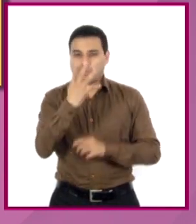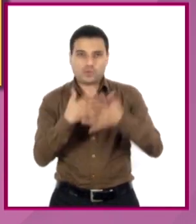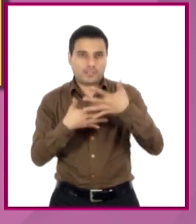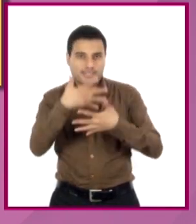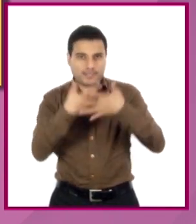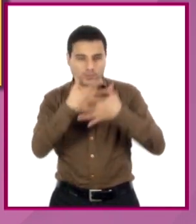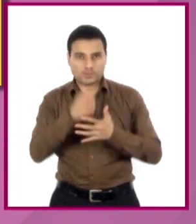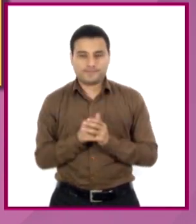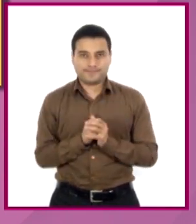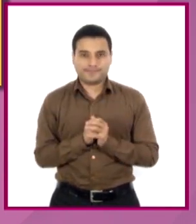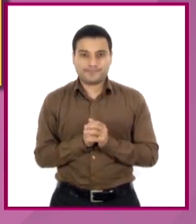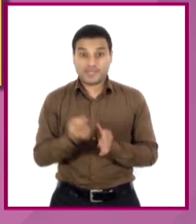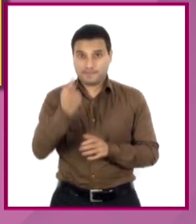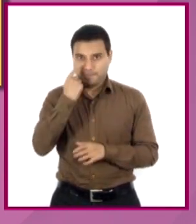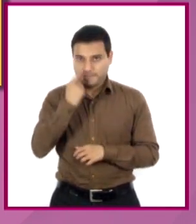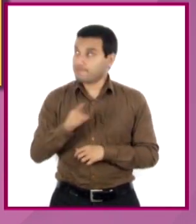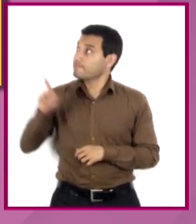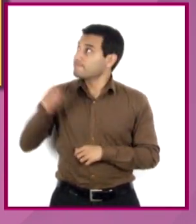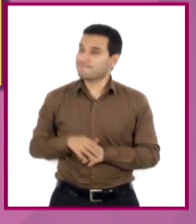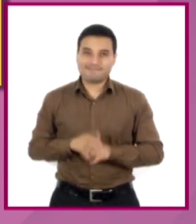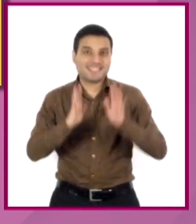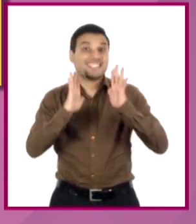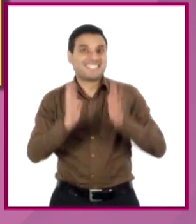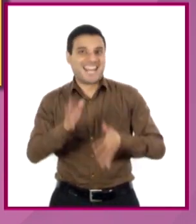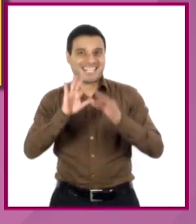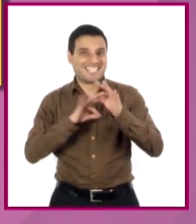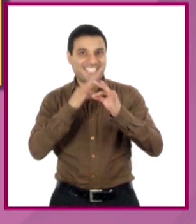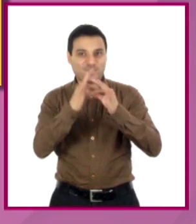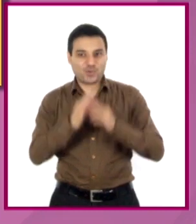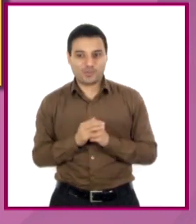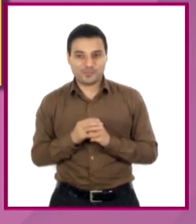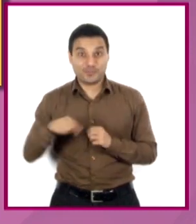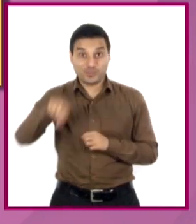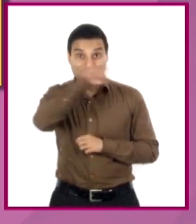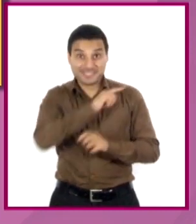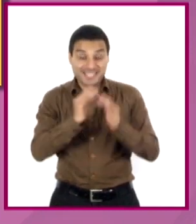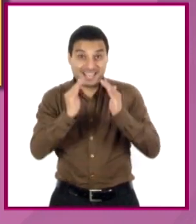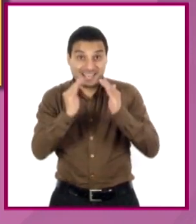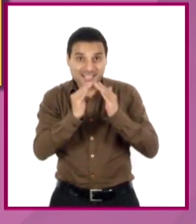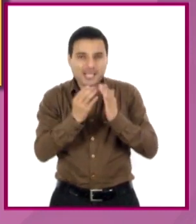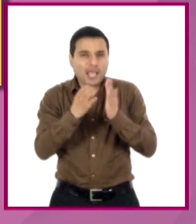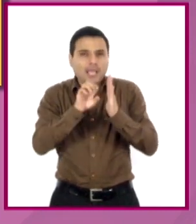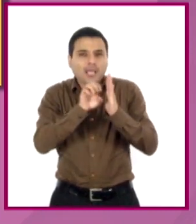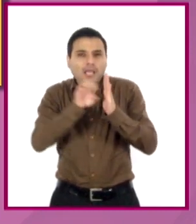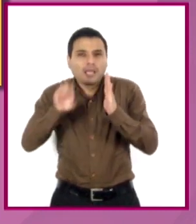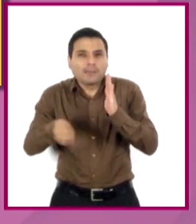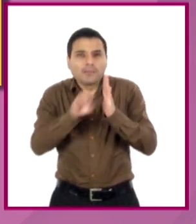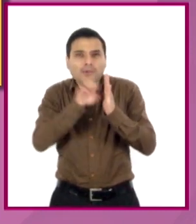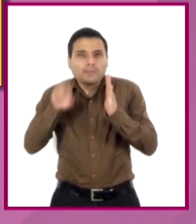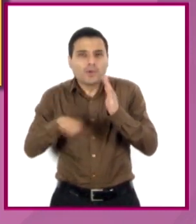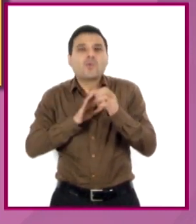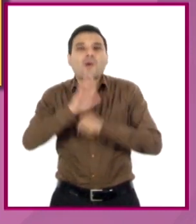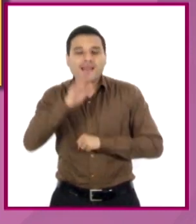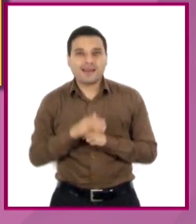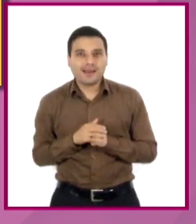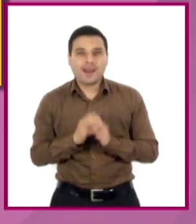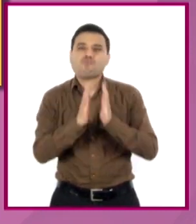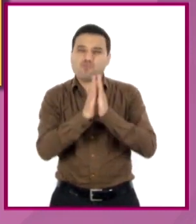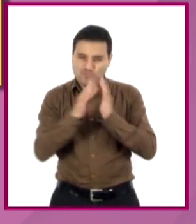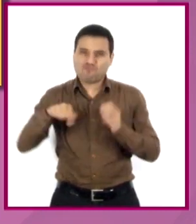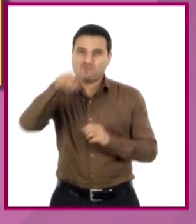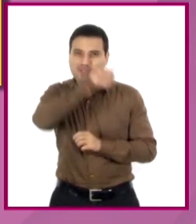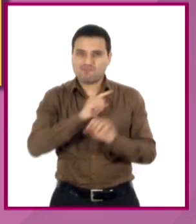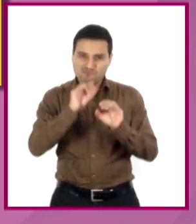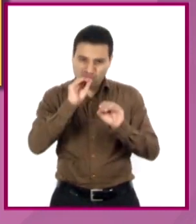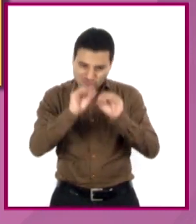quinceavos. Ahora tenemos nuestro organizador completo. ¿Y ustedes en casa? ¿Qué ejemplos utilizaron? Recuerden enriquecer